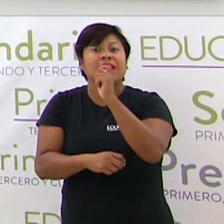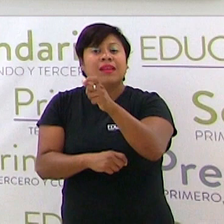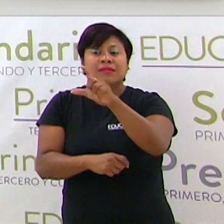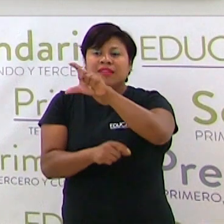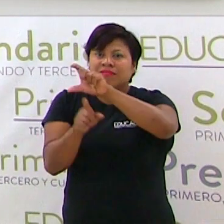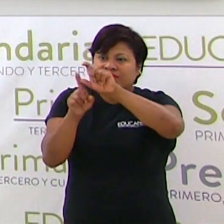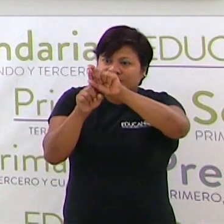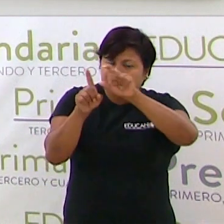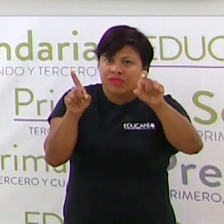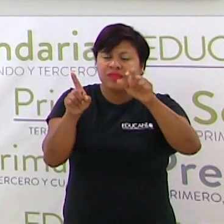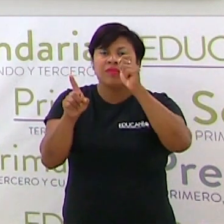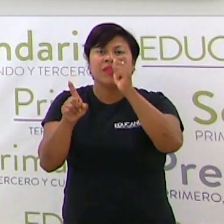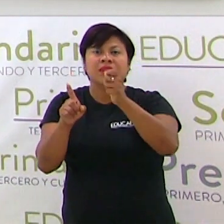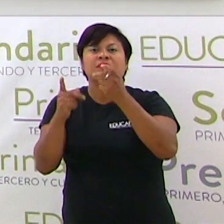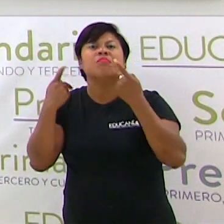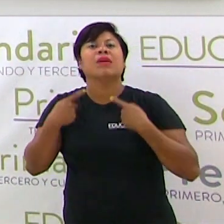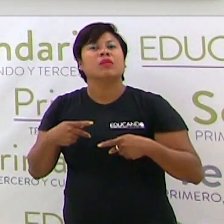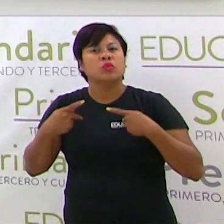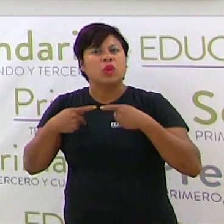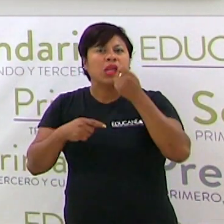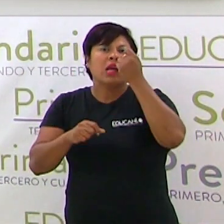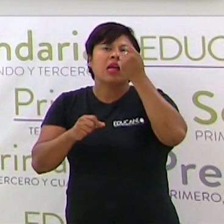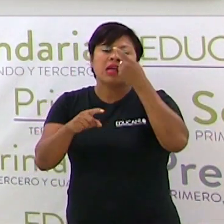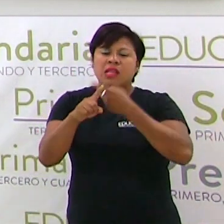del destinatario.